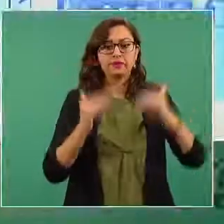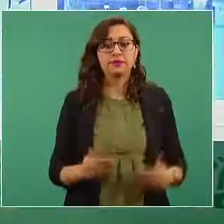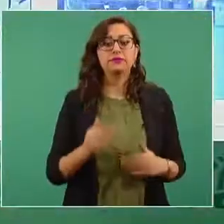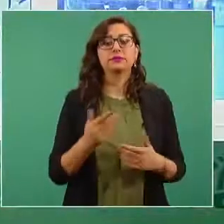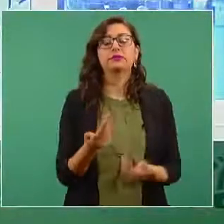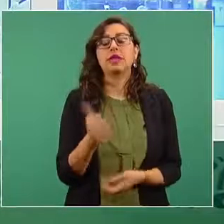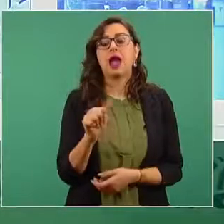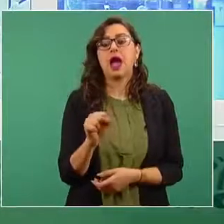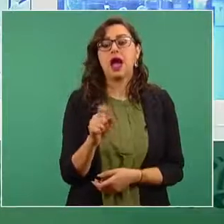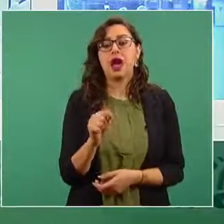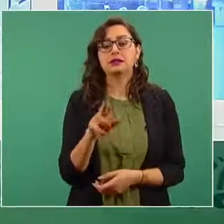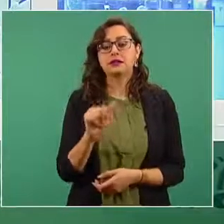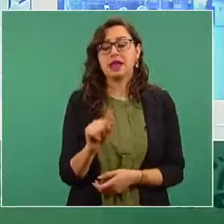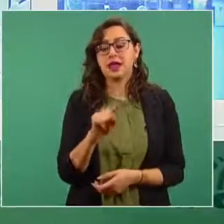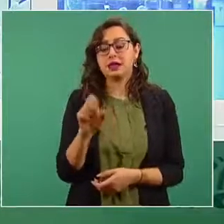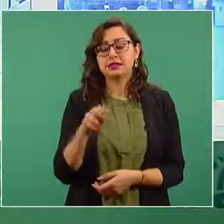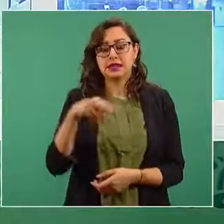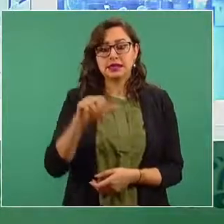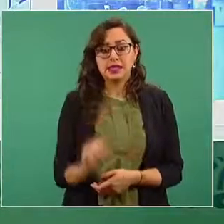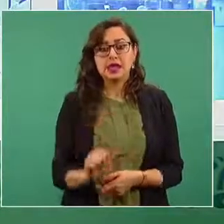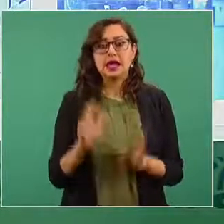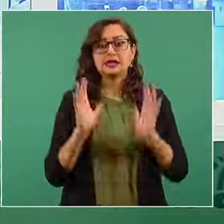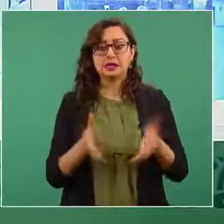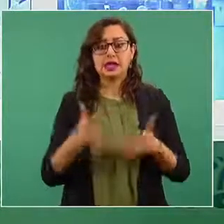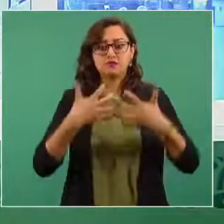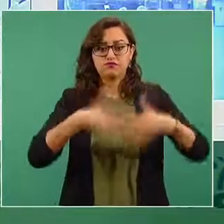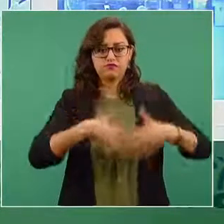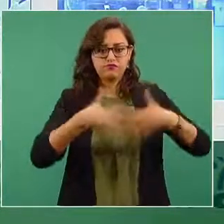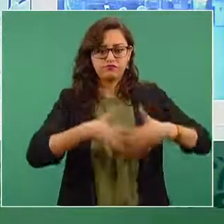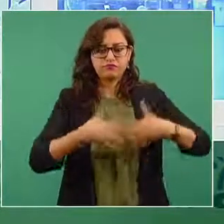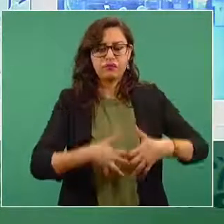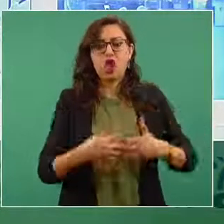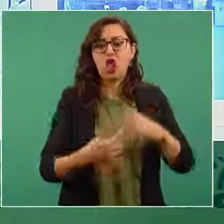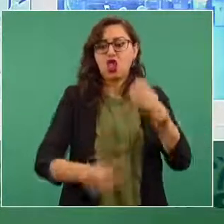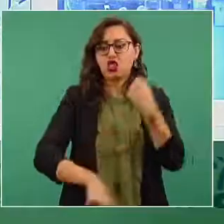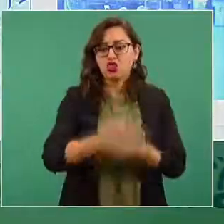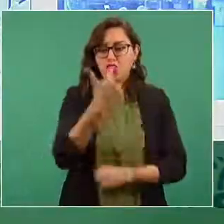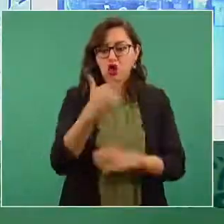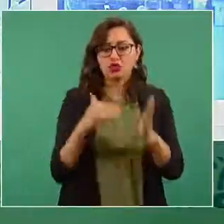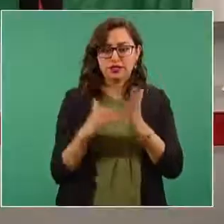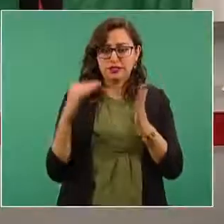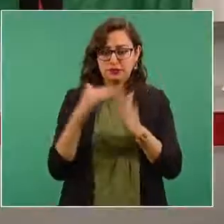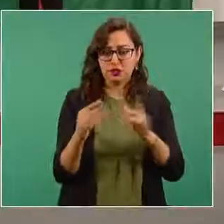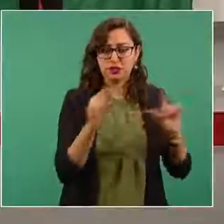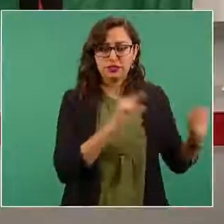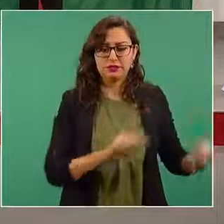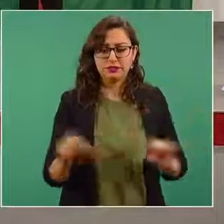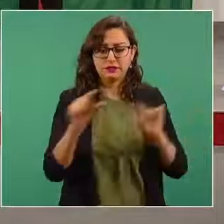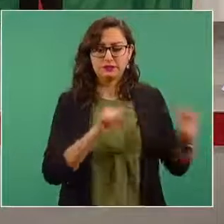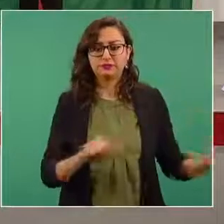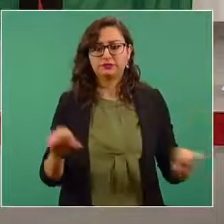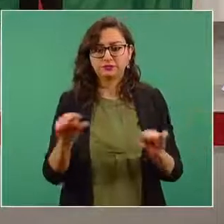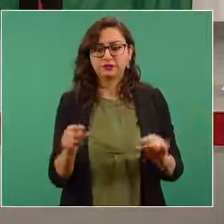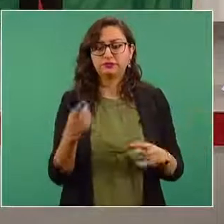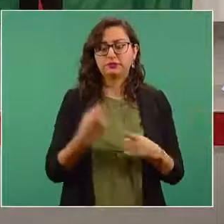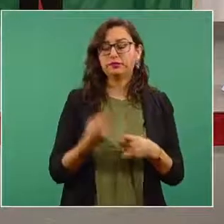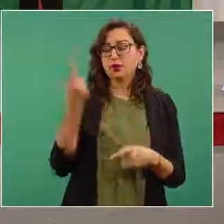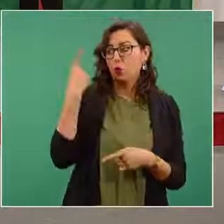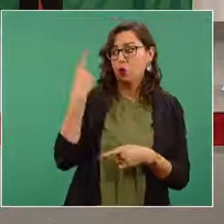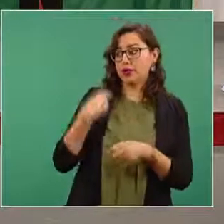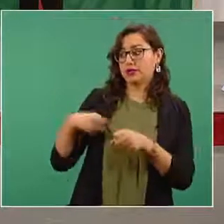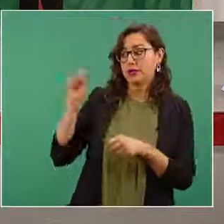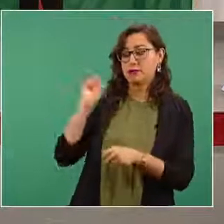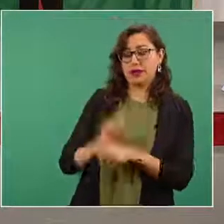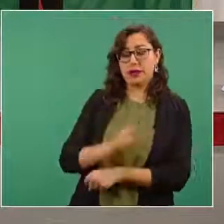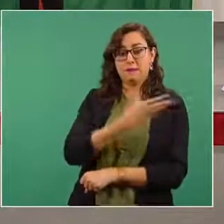semana. Tienen 12 millones de dosis. Recordarán que hace una semana fuimos con el presidente de Argentina, por eso puse aquí la bandera,